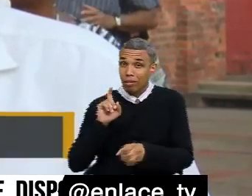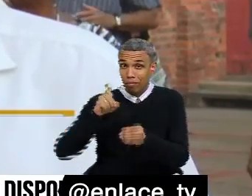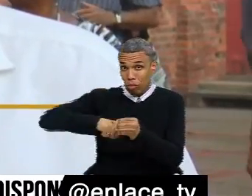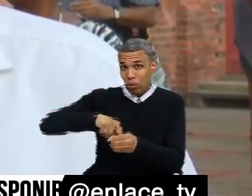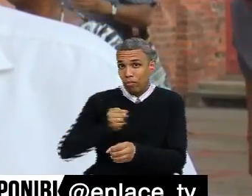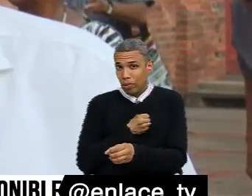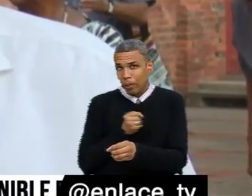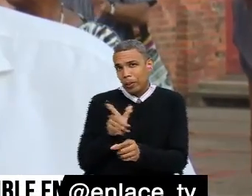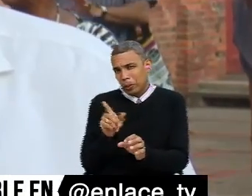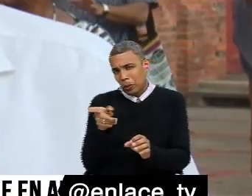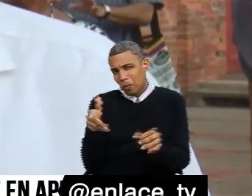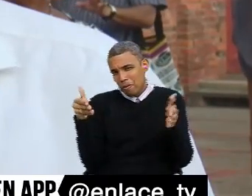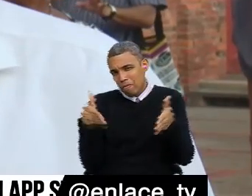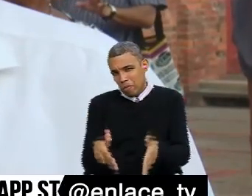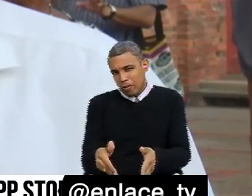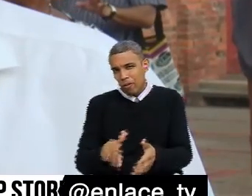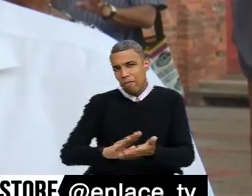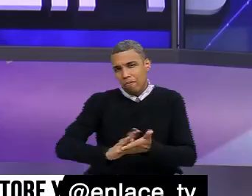tumba, Edgar Arturo, paz en su tumba.